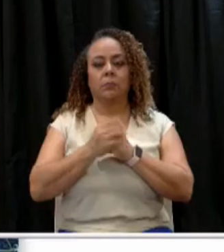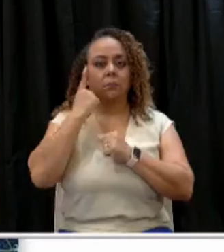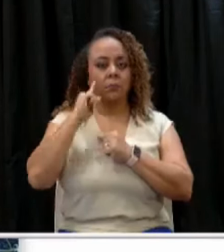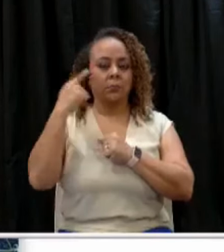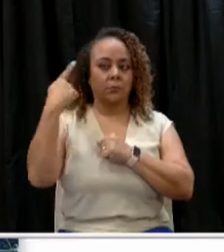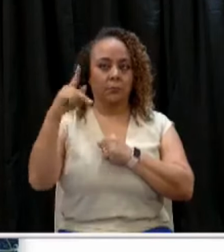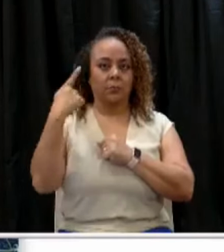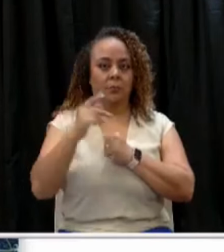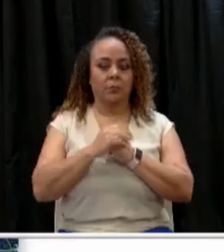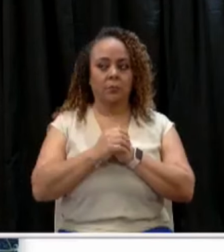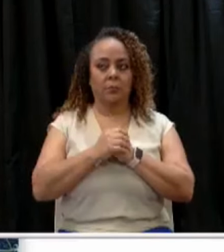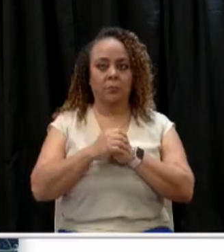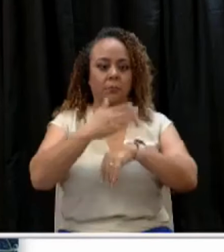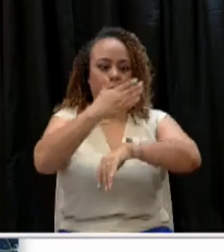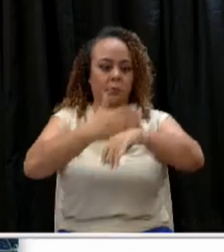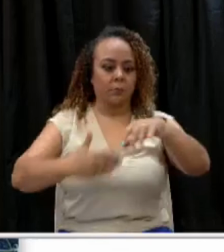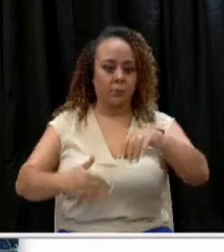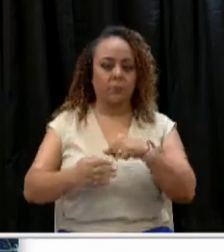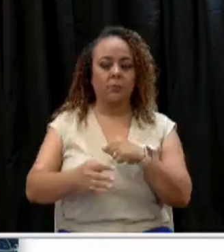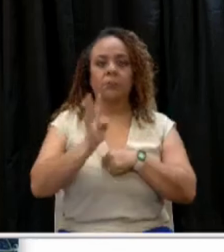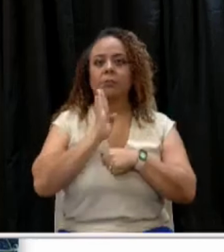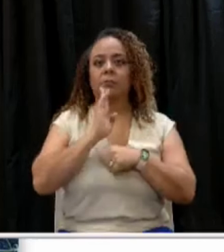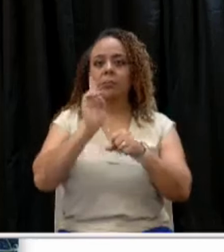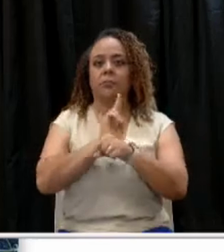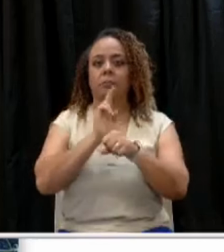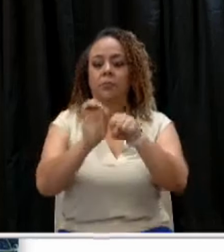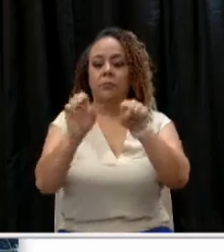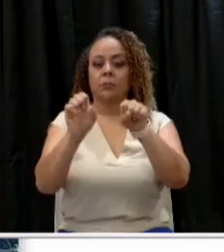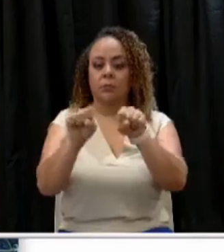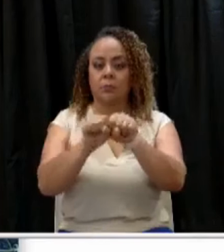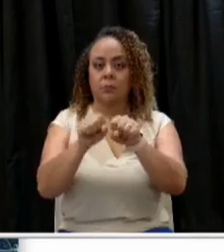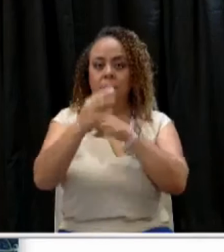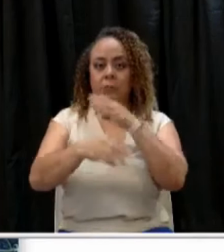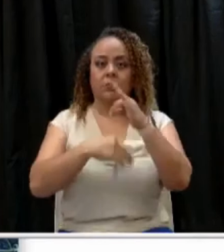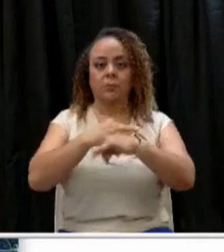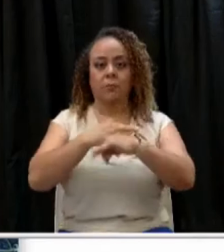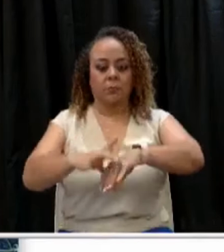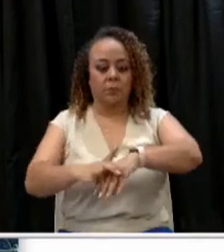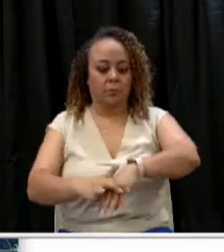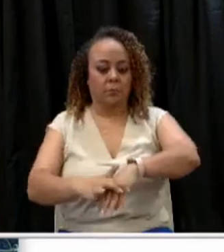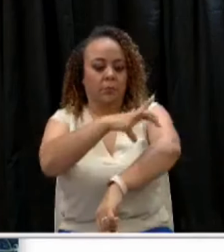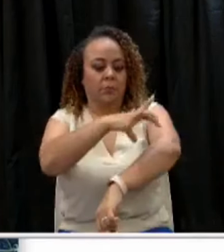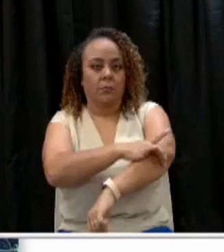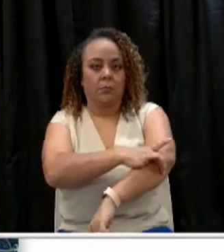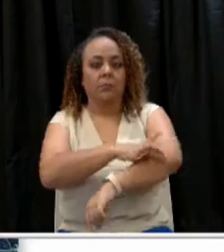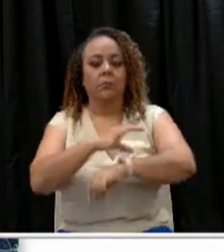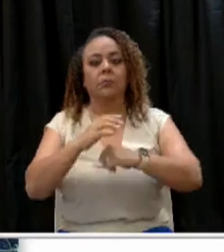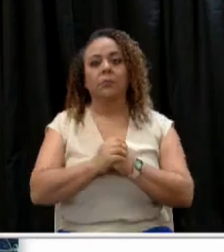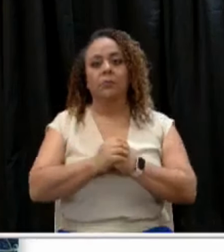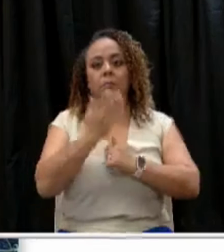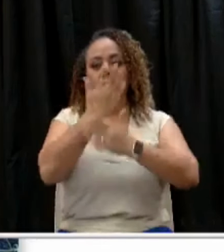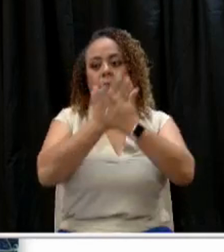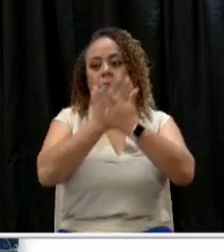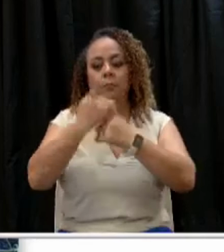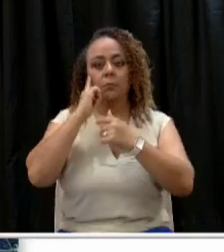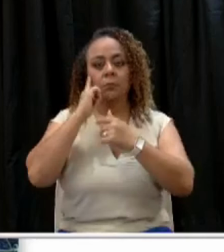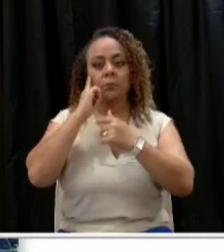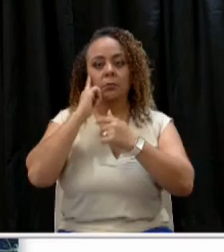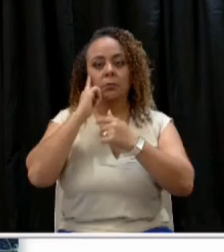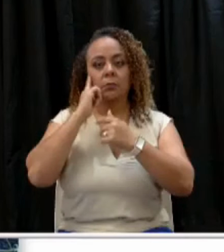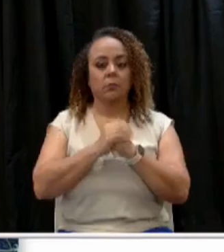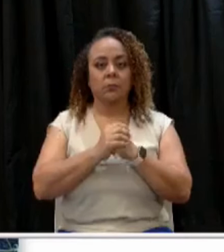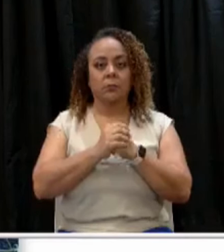riesgo de corte, estamos hablando del uso de zapatos tipo bota, alta, El guante para protegerme